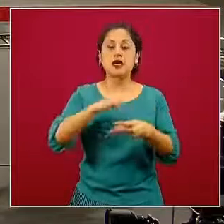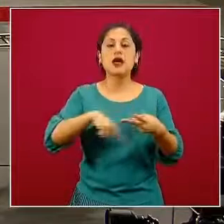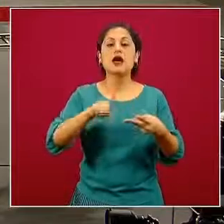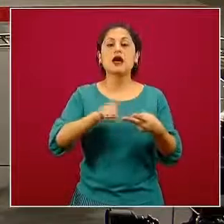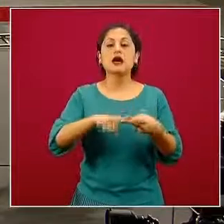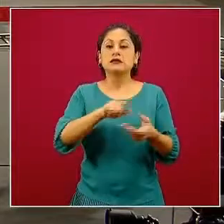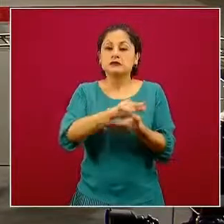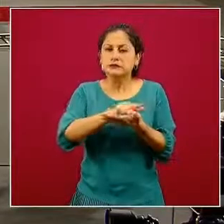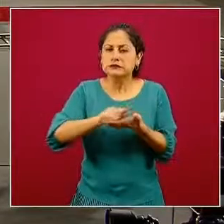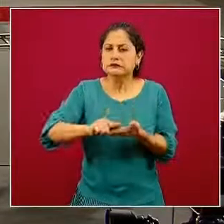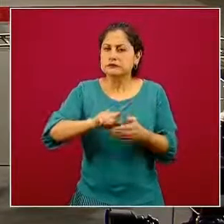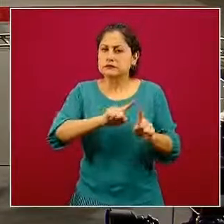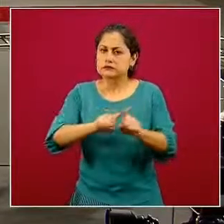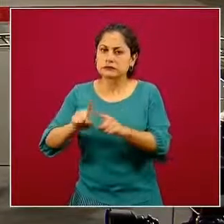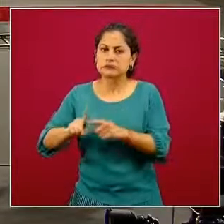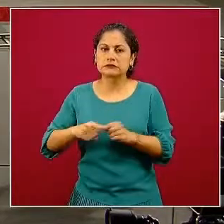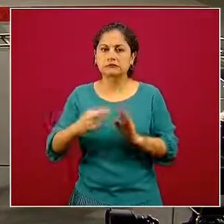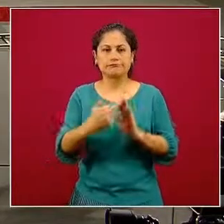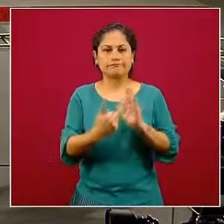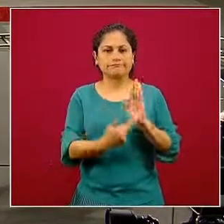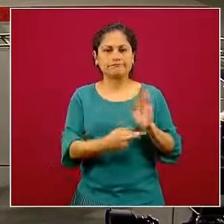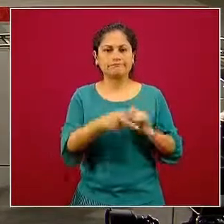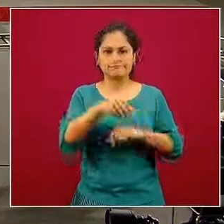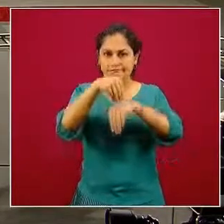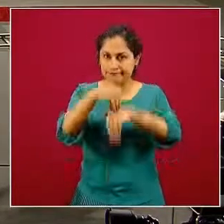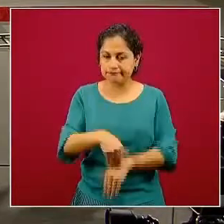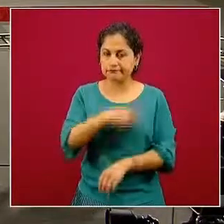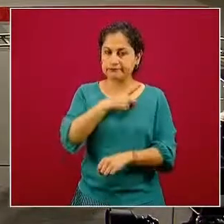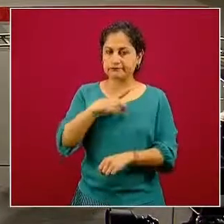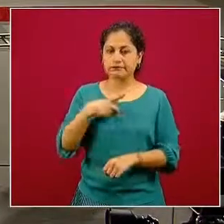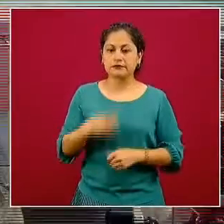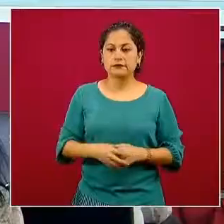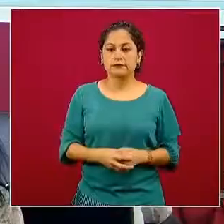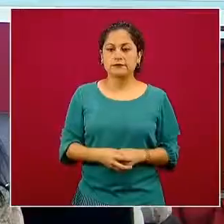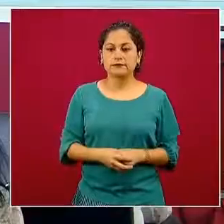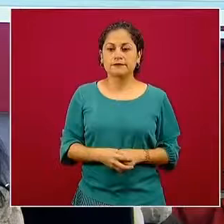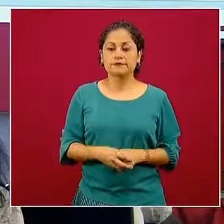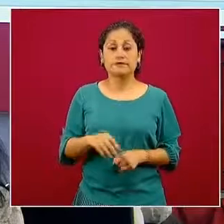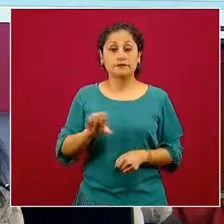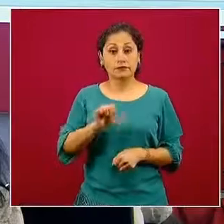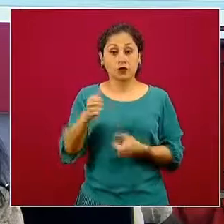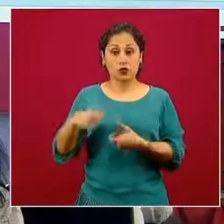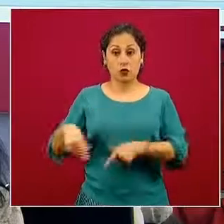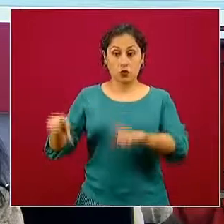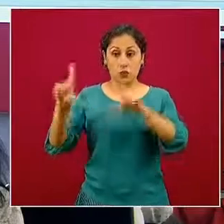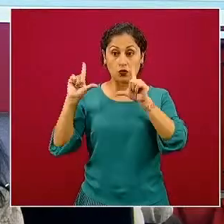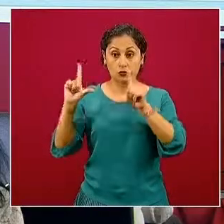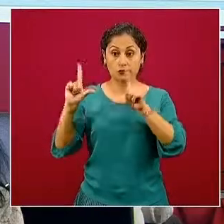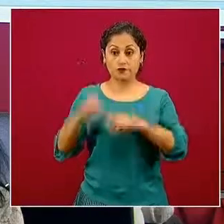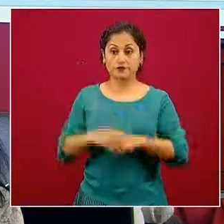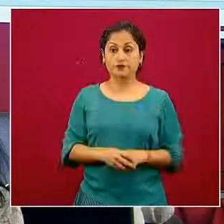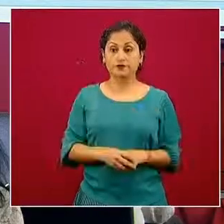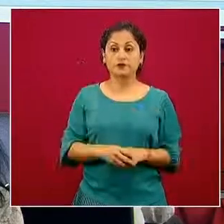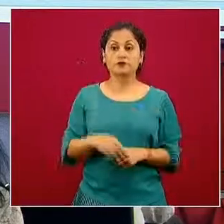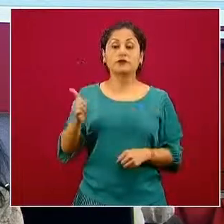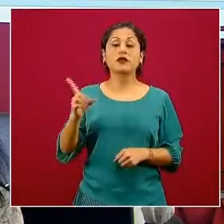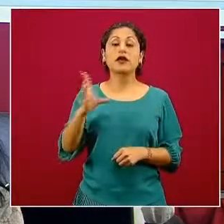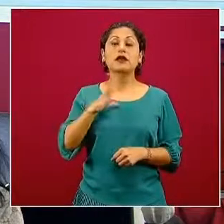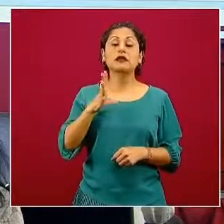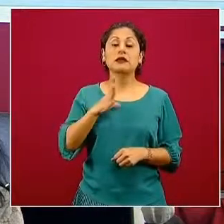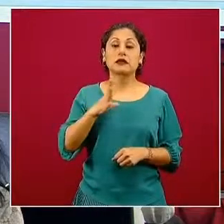fallecer. Veamos la siguiente diapositiva. En la última es donde actualizamos también